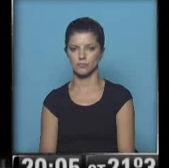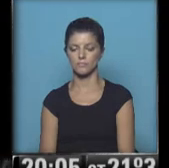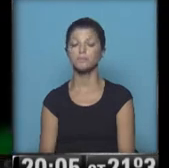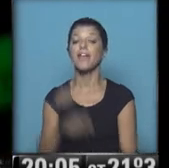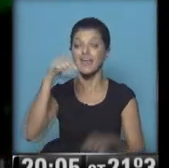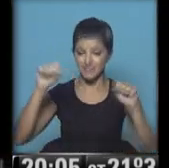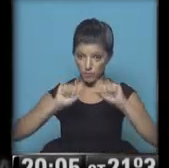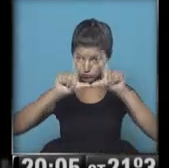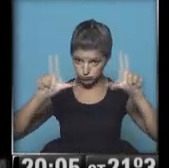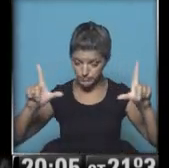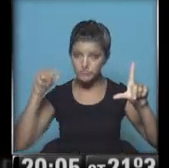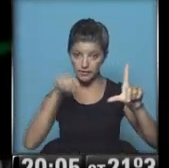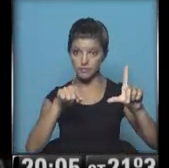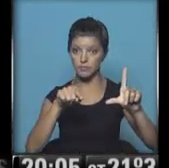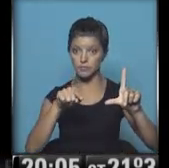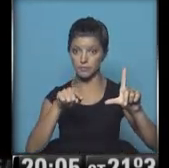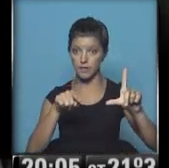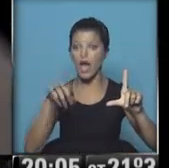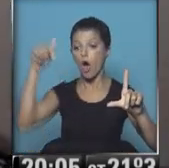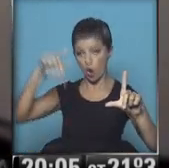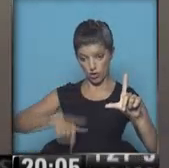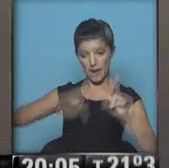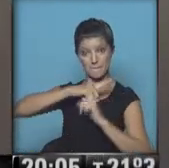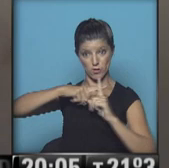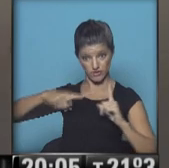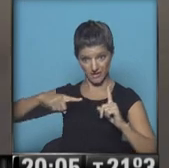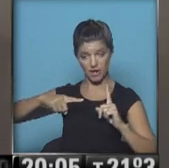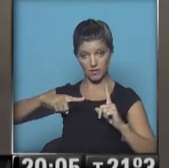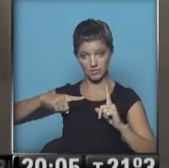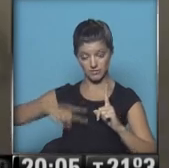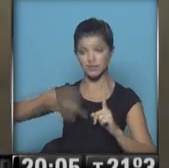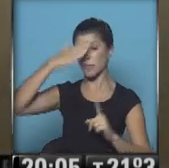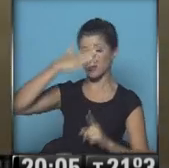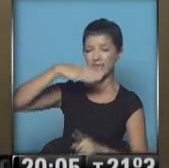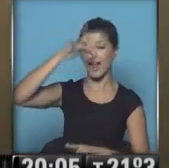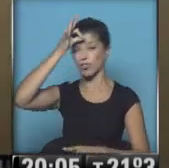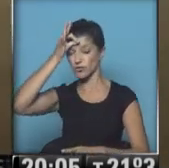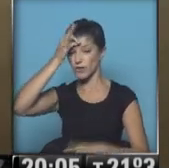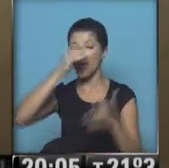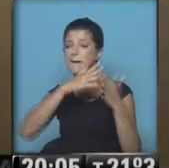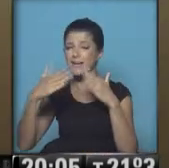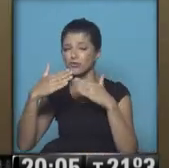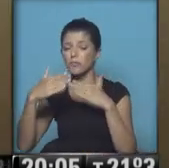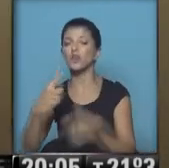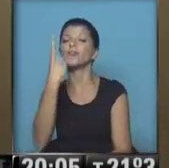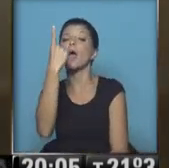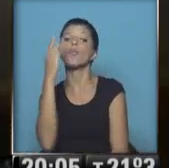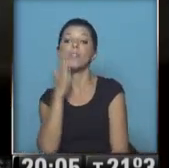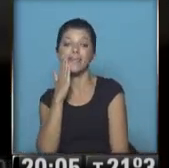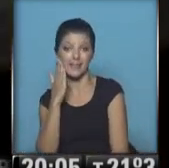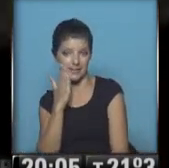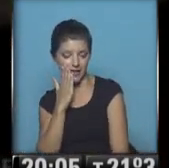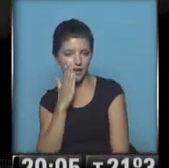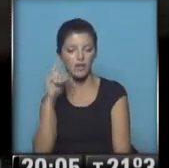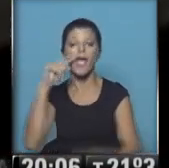Esta imagen fue registrada este mediodía, minutos después de las 12, exactamente cerca de las 13 horas. La